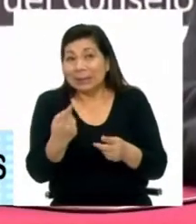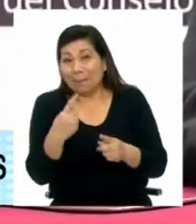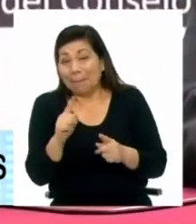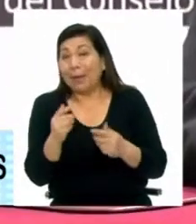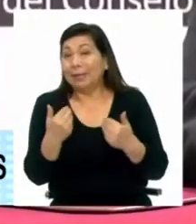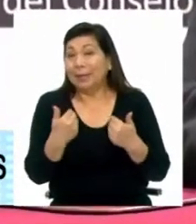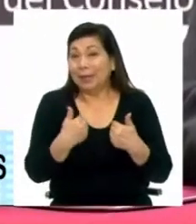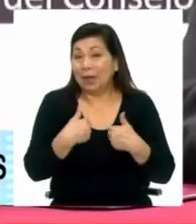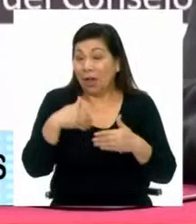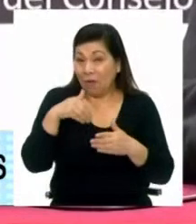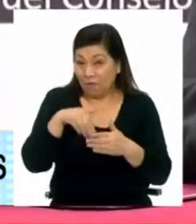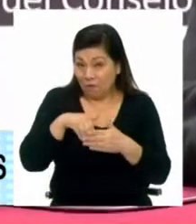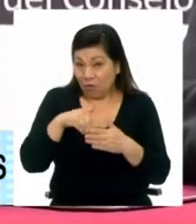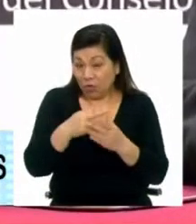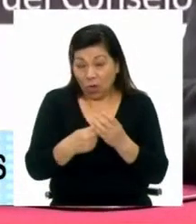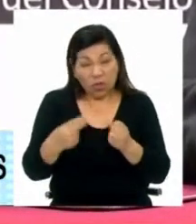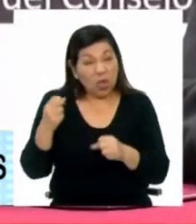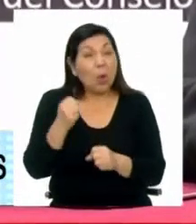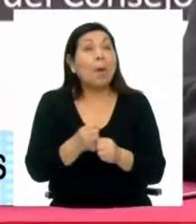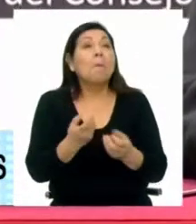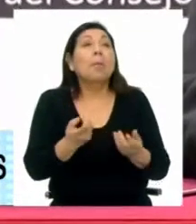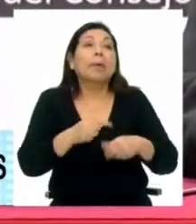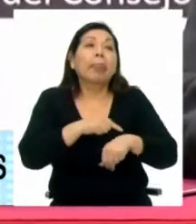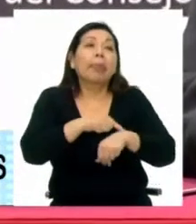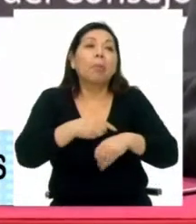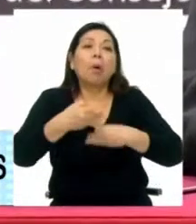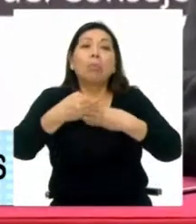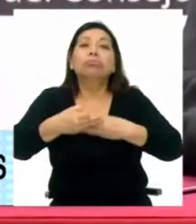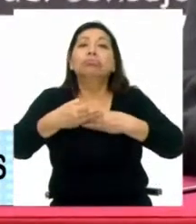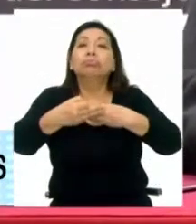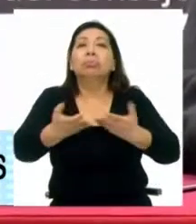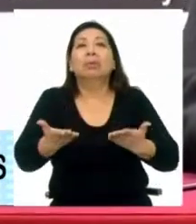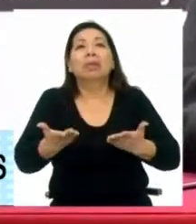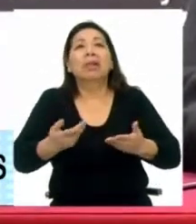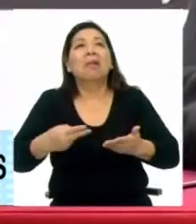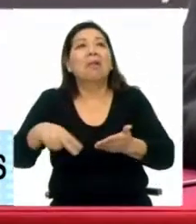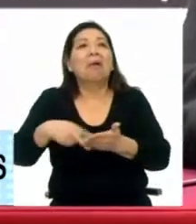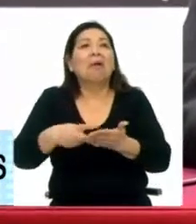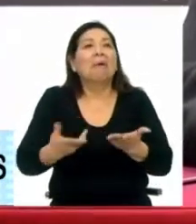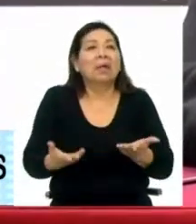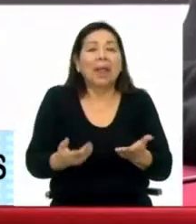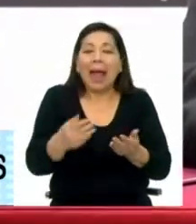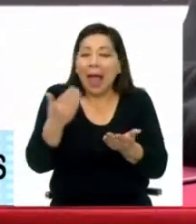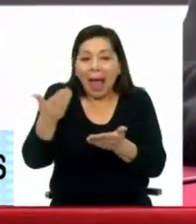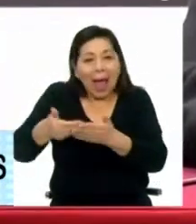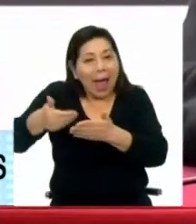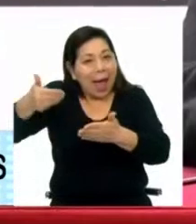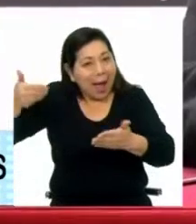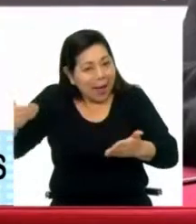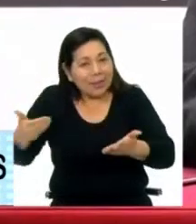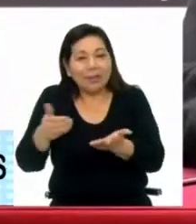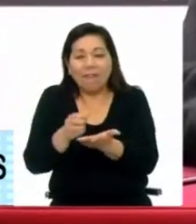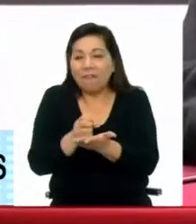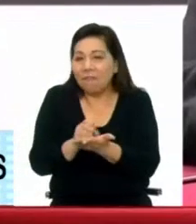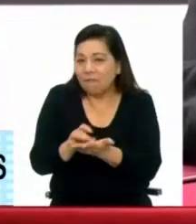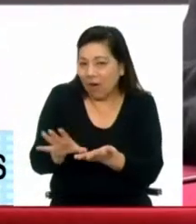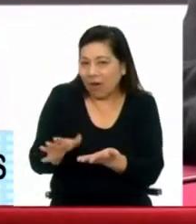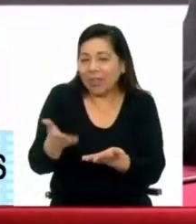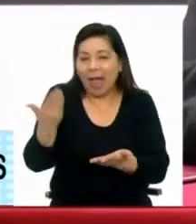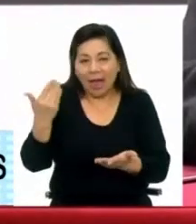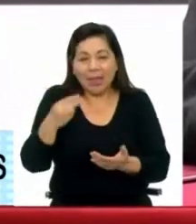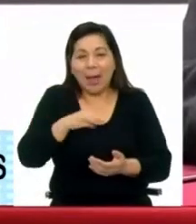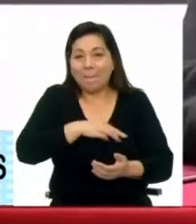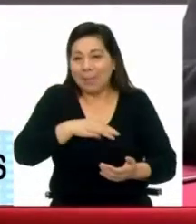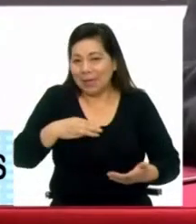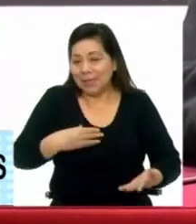para obtener el voto de confianza. ¿Por qué se esperó a que haya este escándalo de la fiesta y por qué esperar que él renuncie y no retirarlo